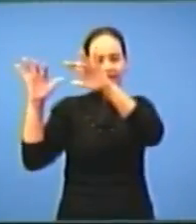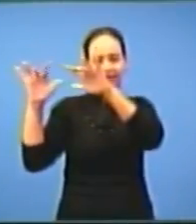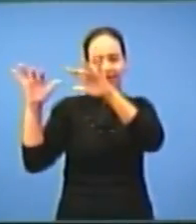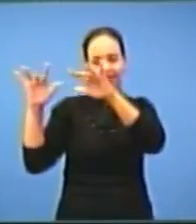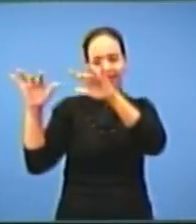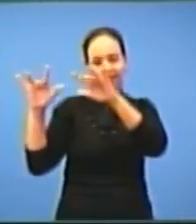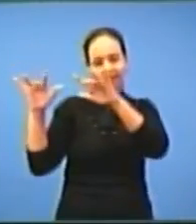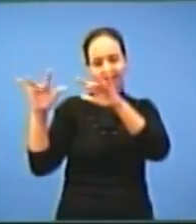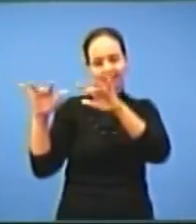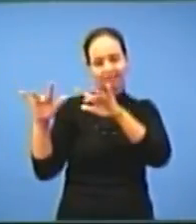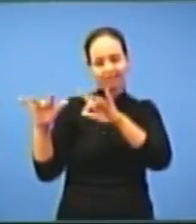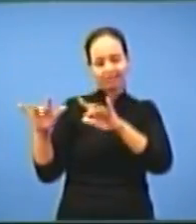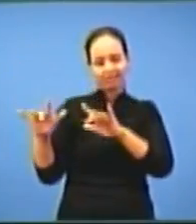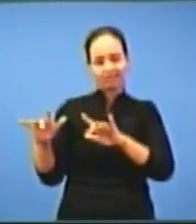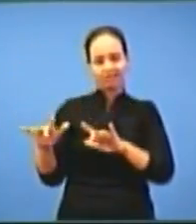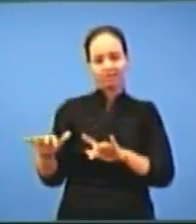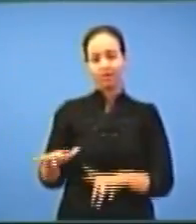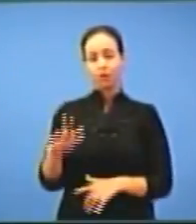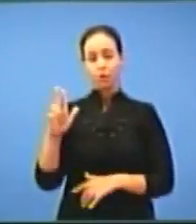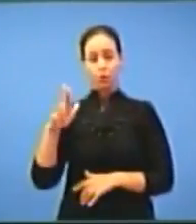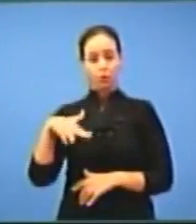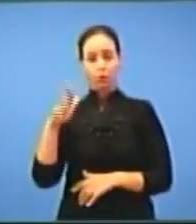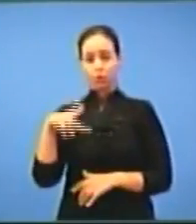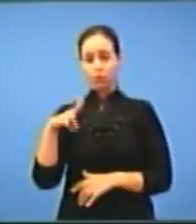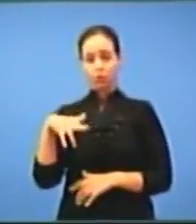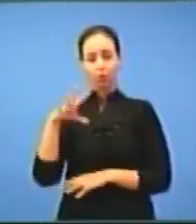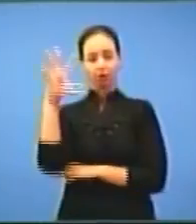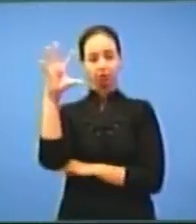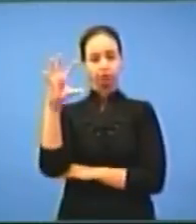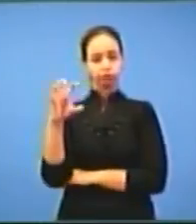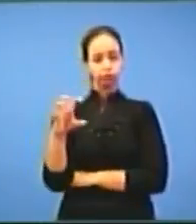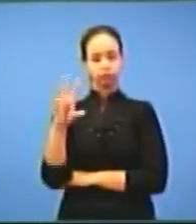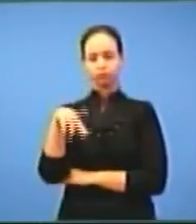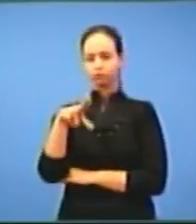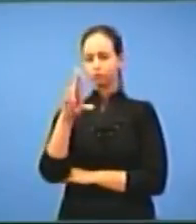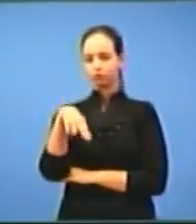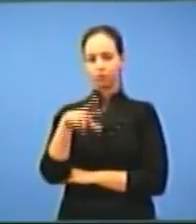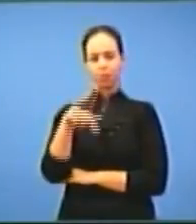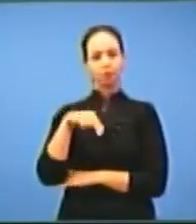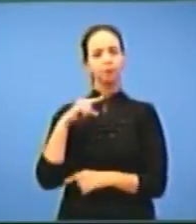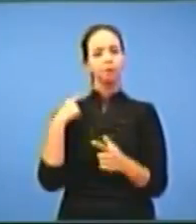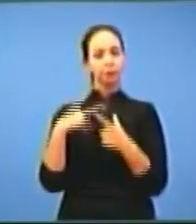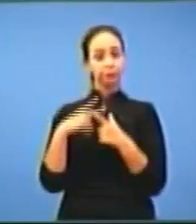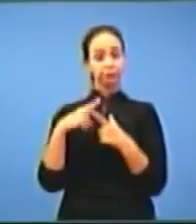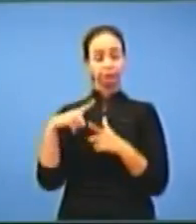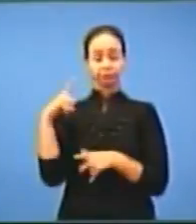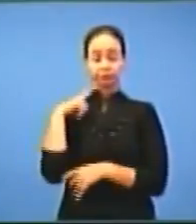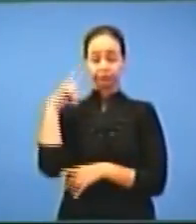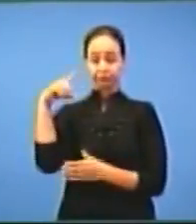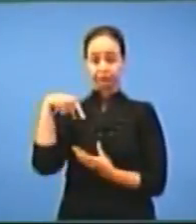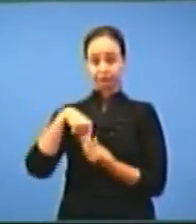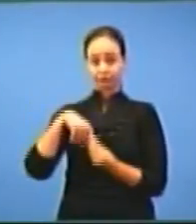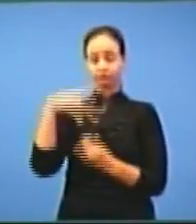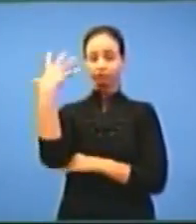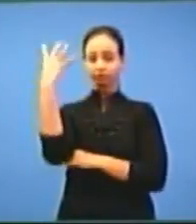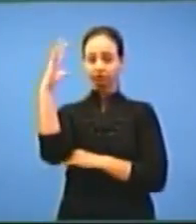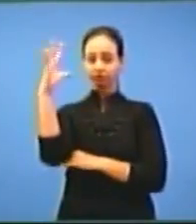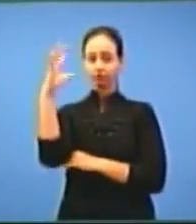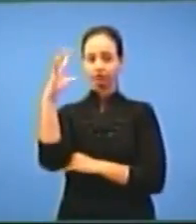venía todo el tiempo sobre ella. Y nunca dejó de dar fruto, y aquel fruto era generado en aquella